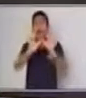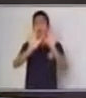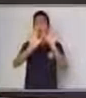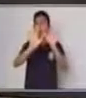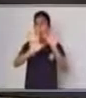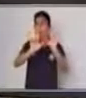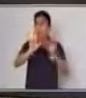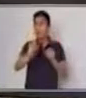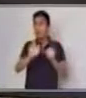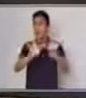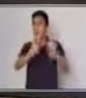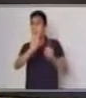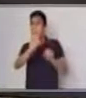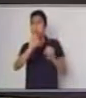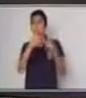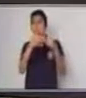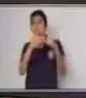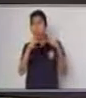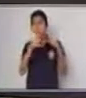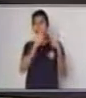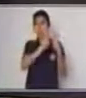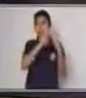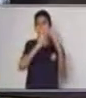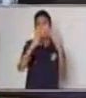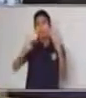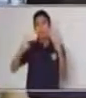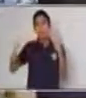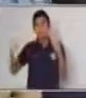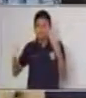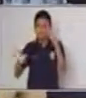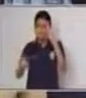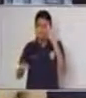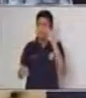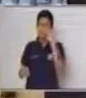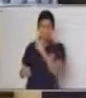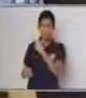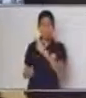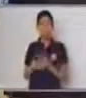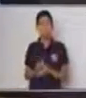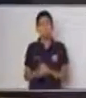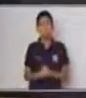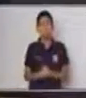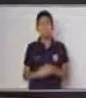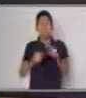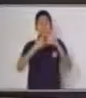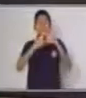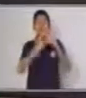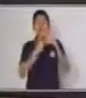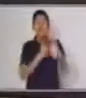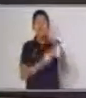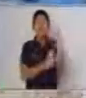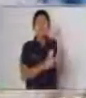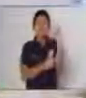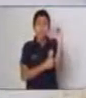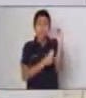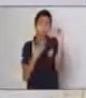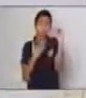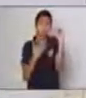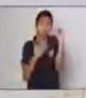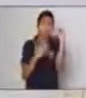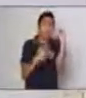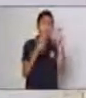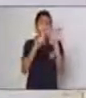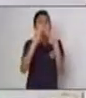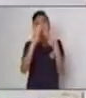12 y así sucesivamente. Empezamos por el 0, pues 0 por 2